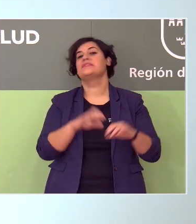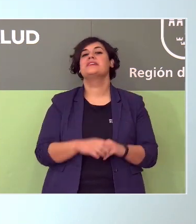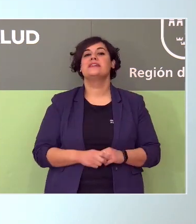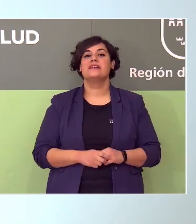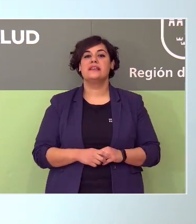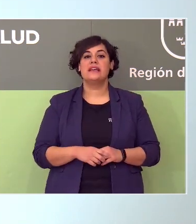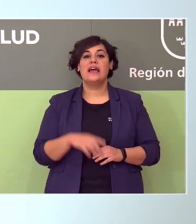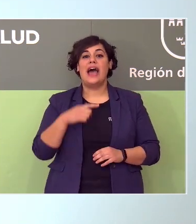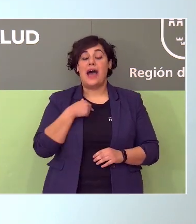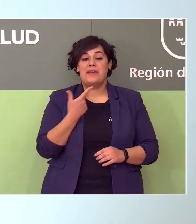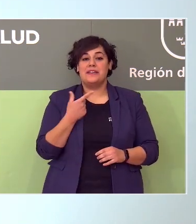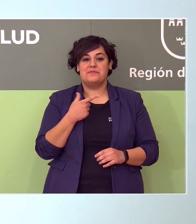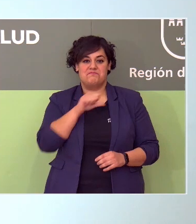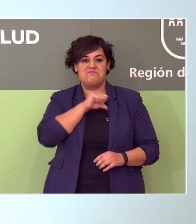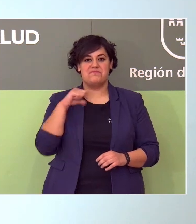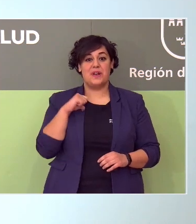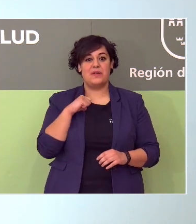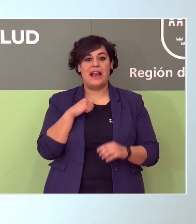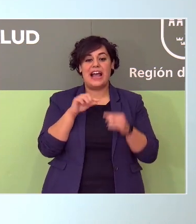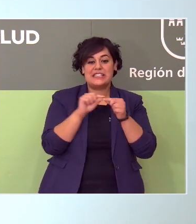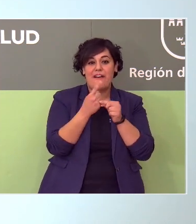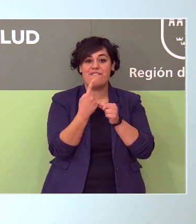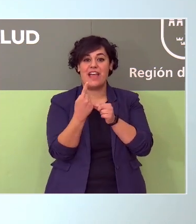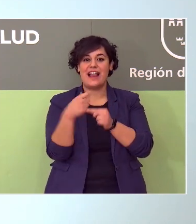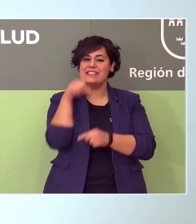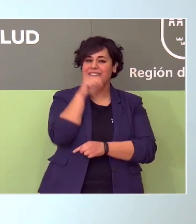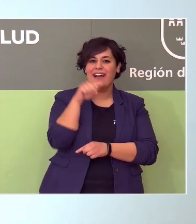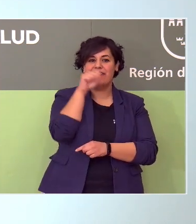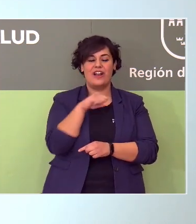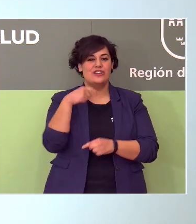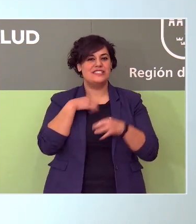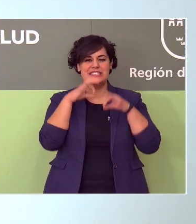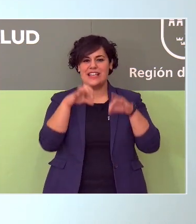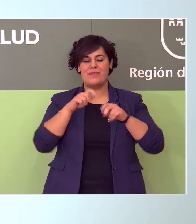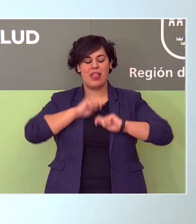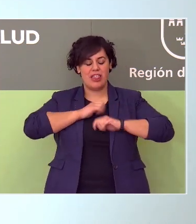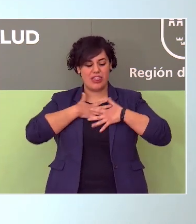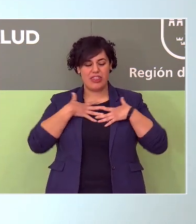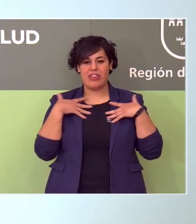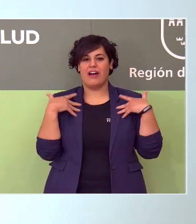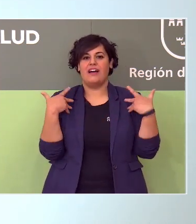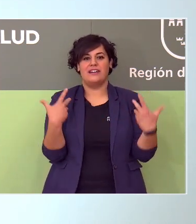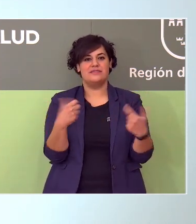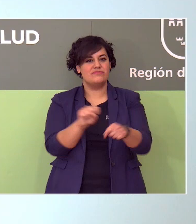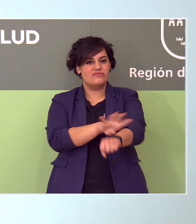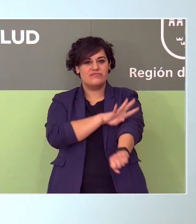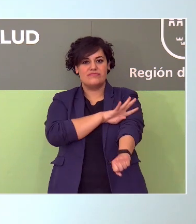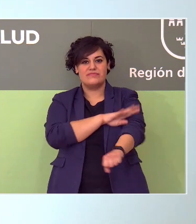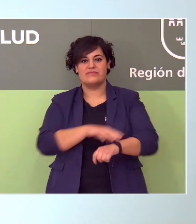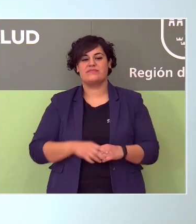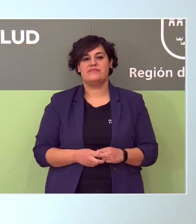luz de las velas y los candiles y los cánticos de la coral siempre me han emocionado y sobrecogido. Hoy